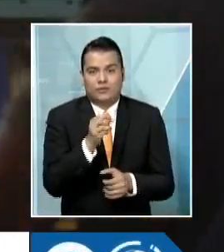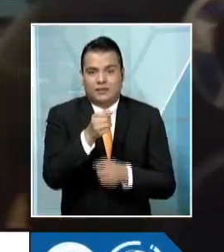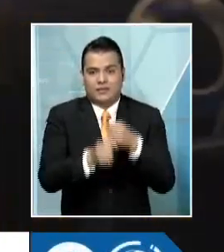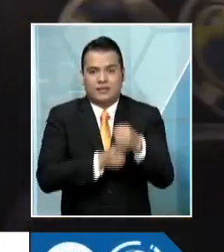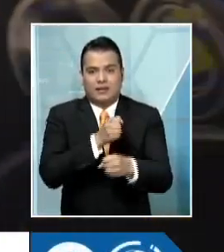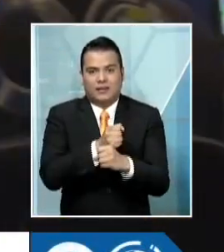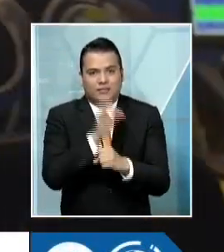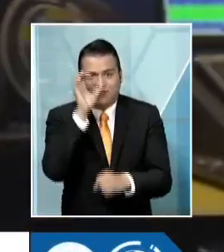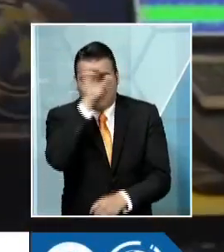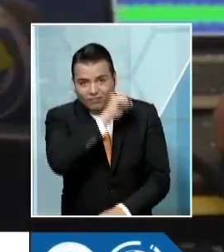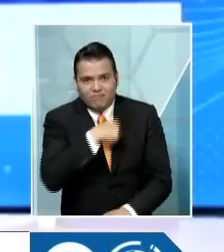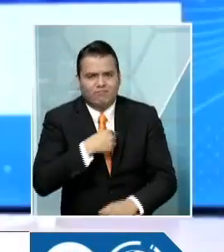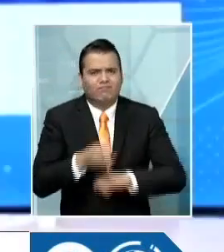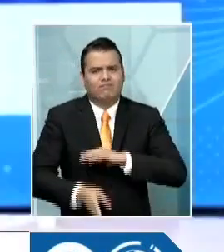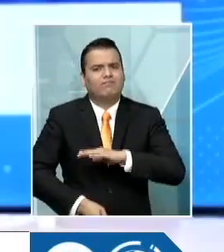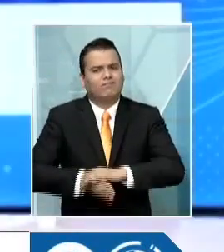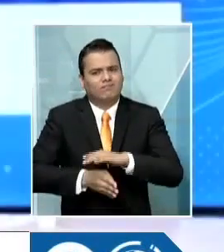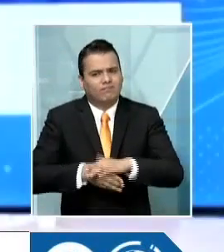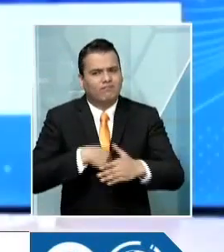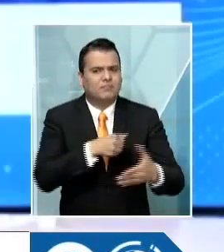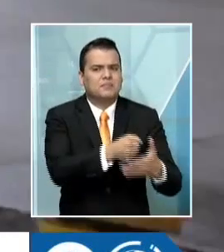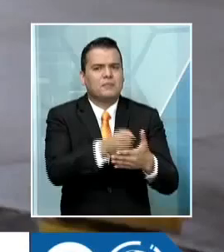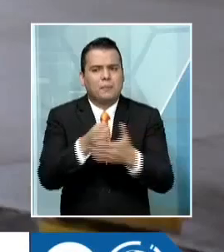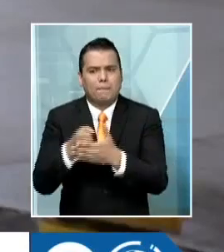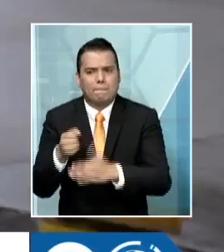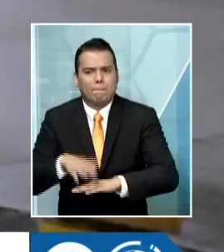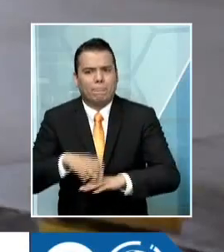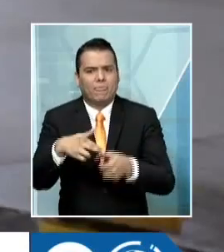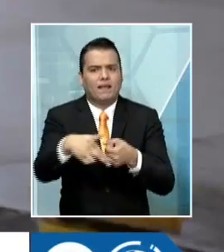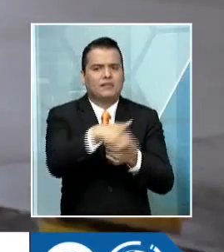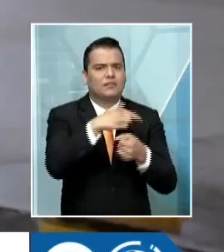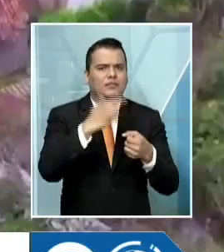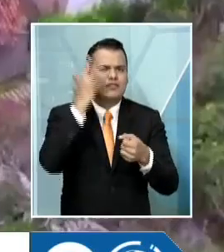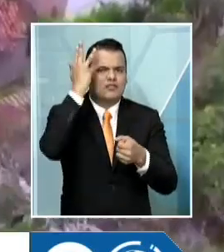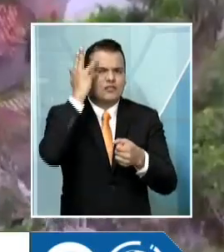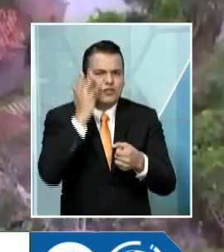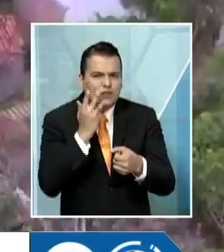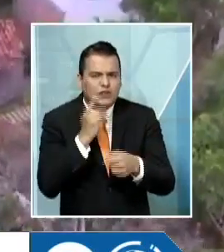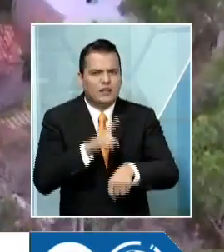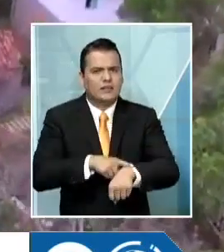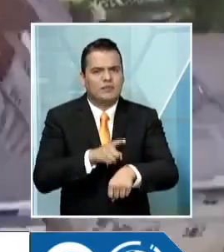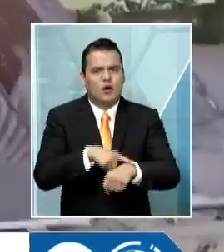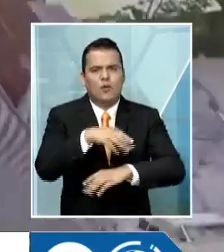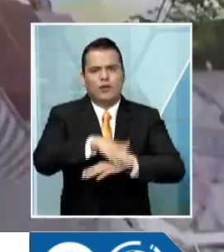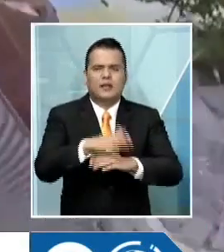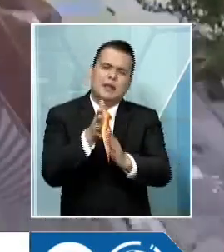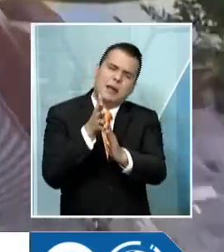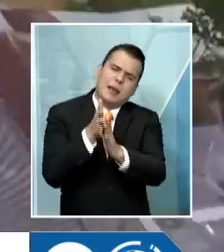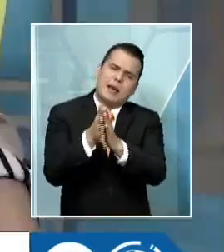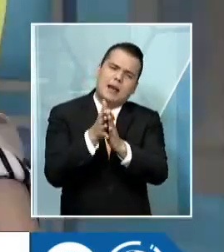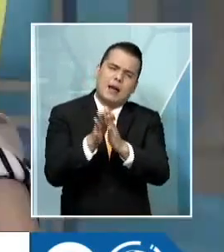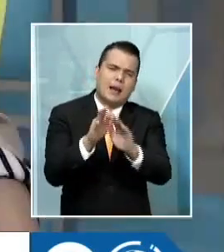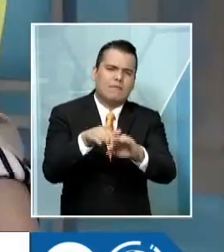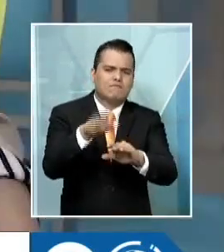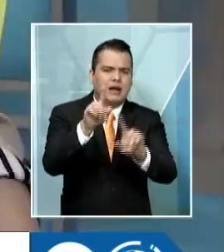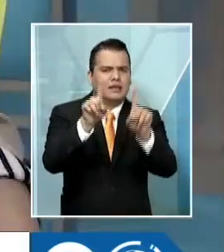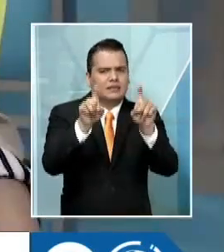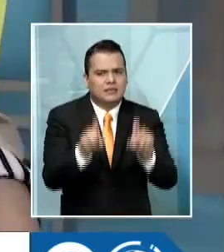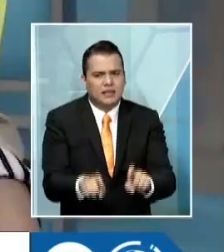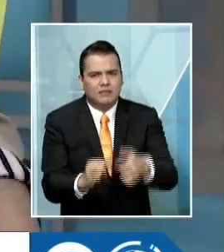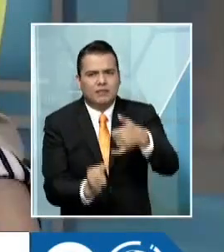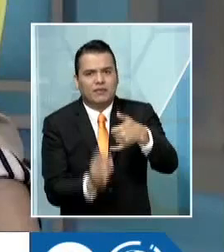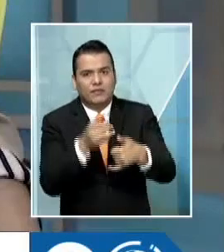nuestro compromiso de seguir trabajando en pro de la región, llevando todos los días al mediodía la más completa información del suroccidente